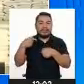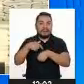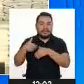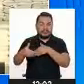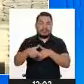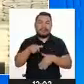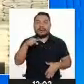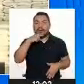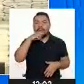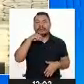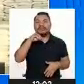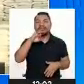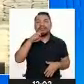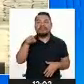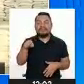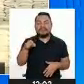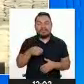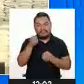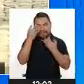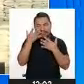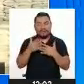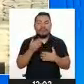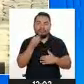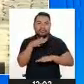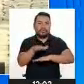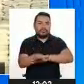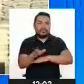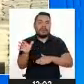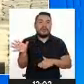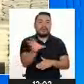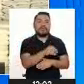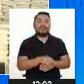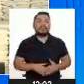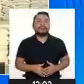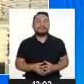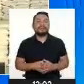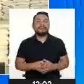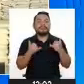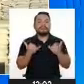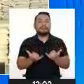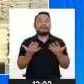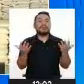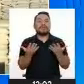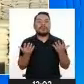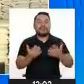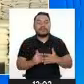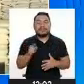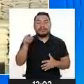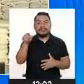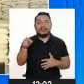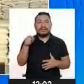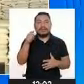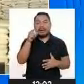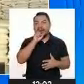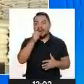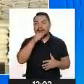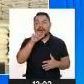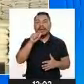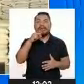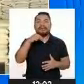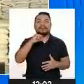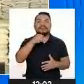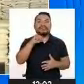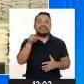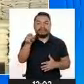Ahí se encuentra María Estefanía Tisnado. Así que muy buenas tardes a todas. Nos vamos entonces ahora con